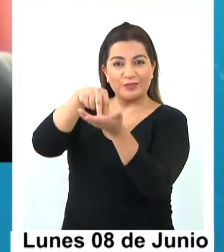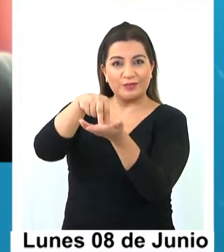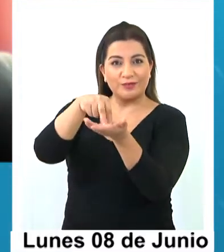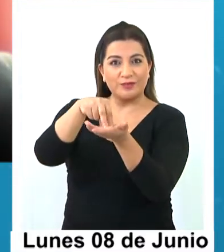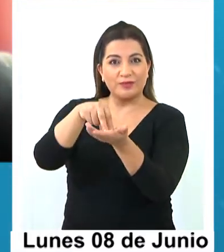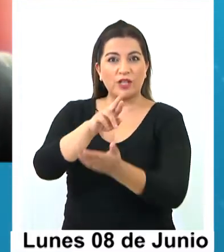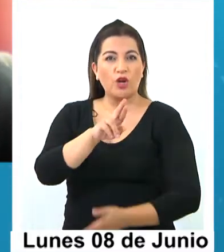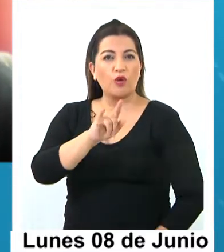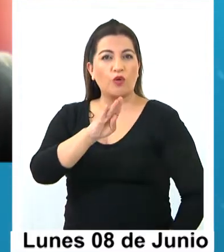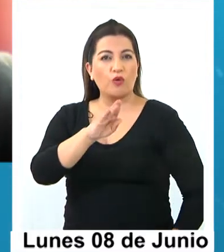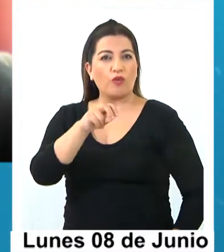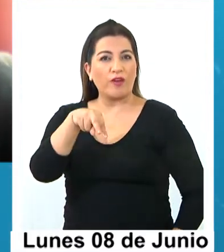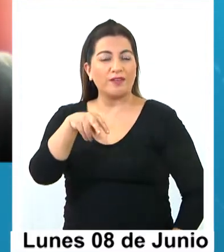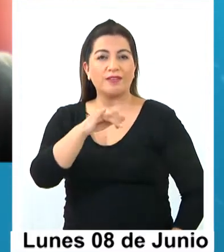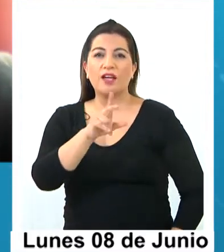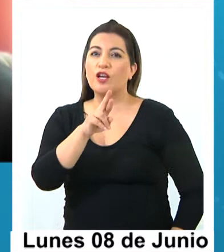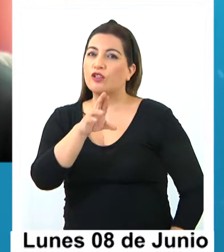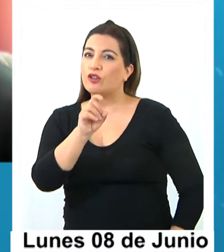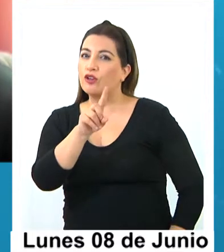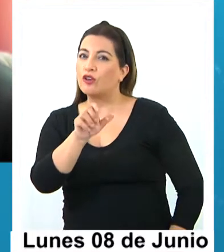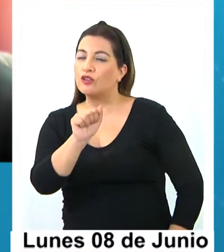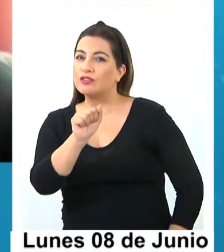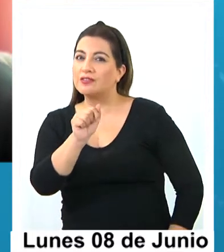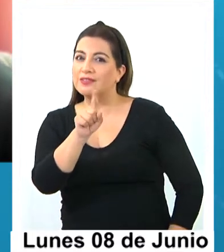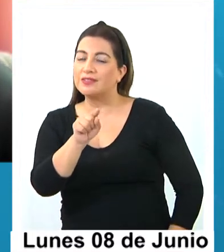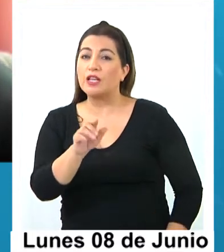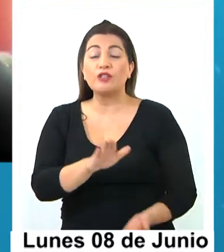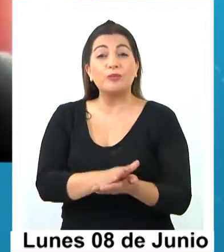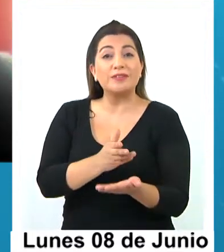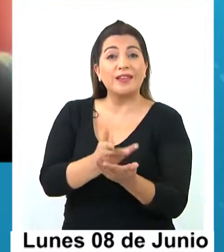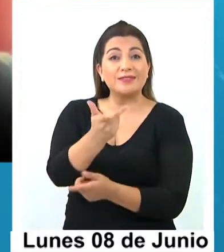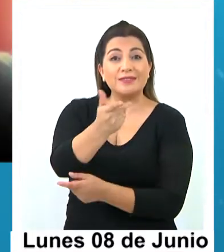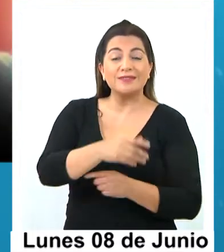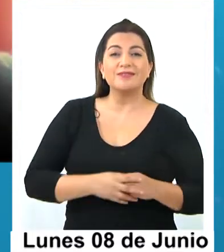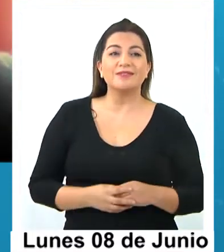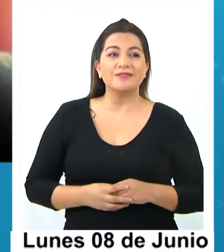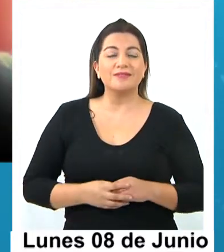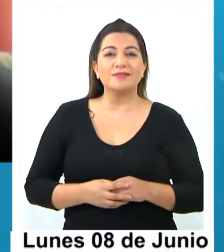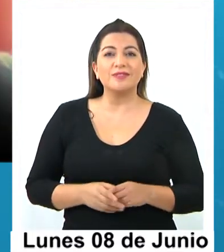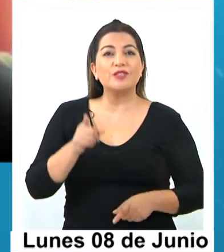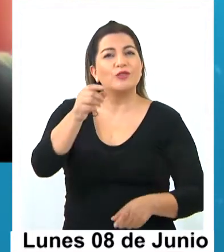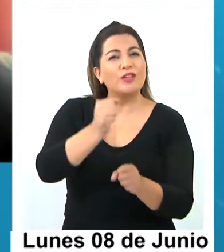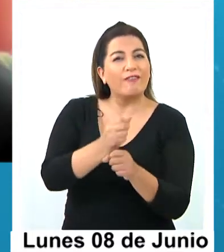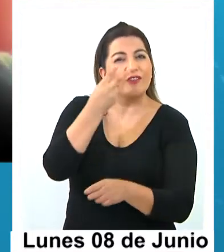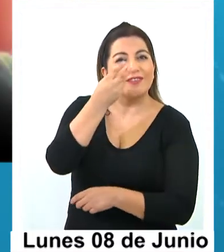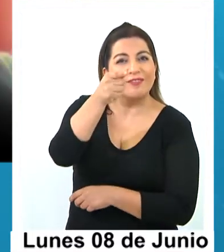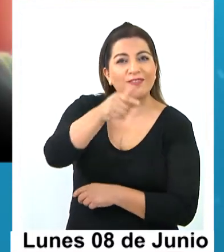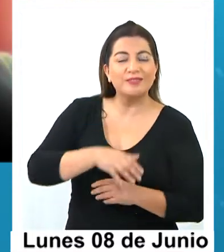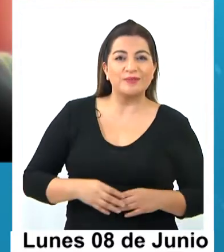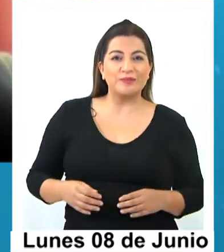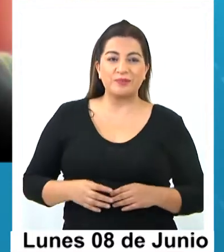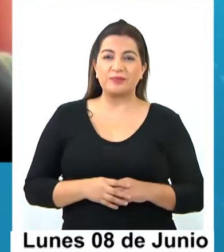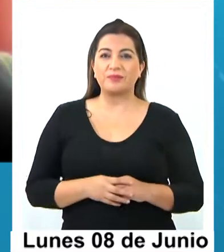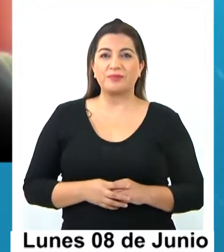franca, Rubén Rosas Matamala. Rubén, ¿qué tal? ¿Cómo estás? En tu trabajo te veo.